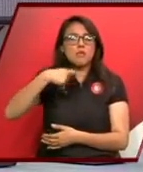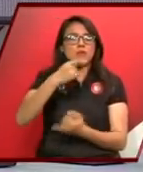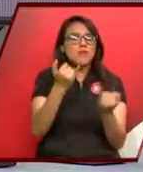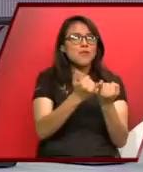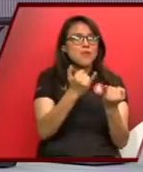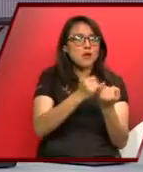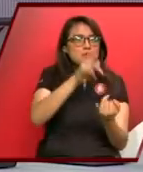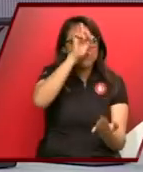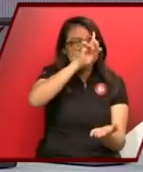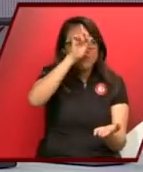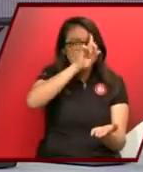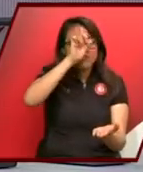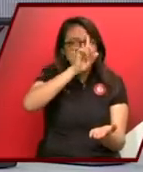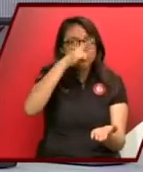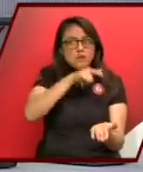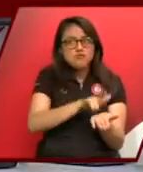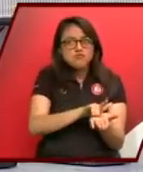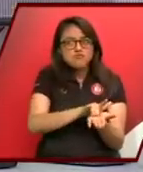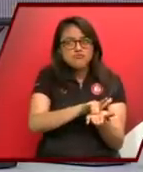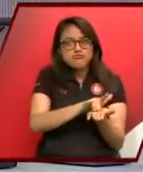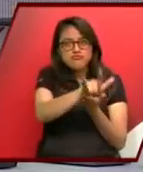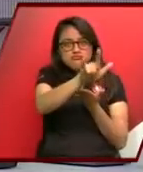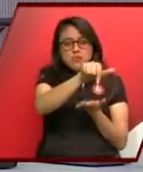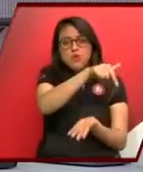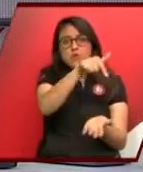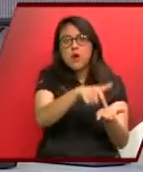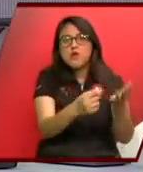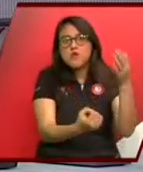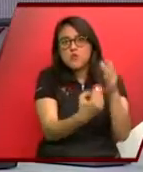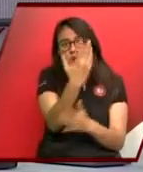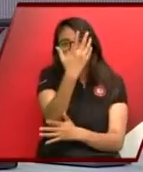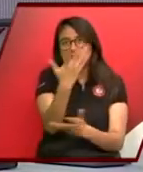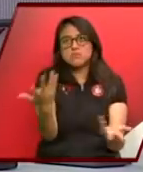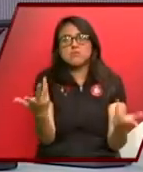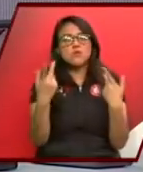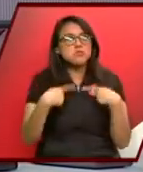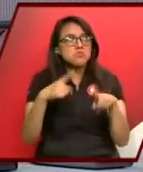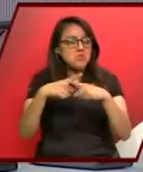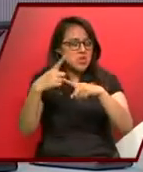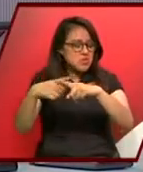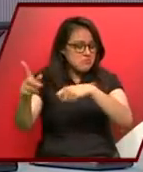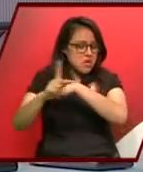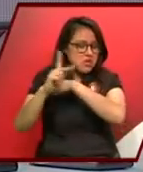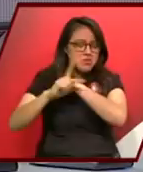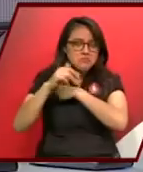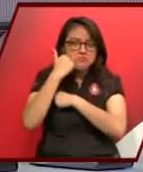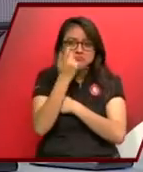también te dicen que la recomendación es agrupar todo solamente en el Texcoco, dicen los estudios de gente del extranjero.